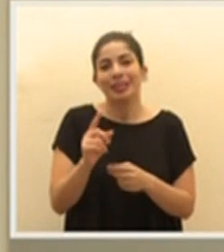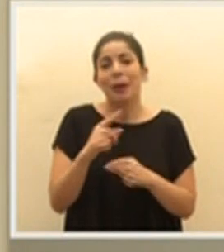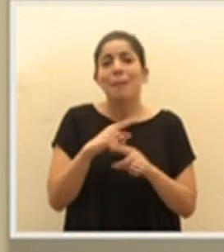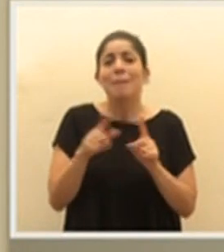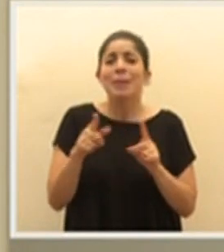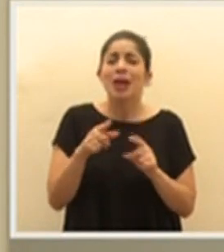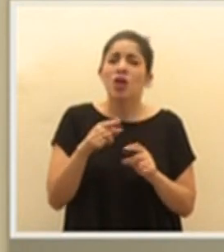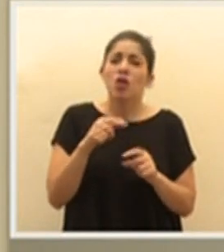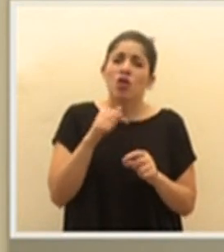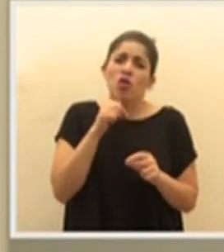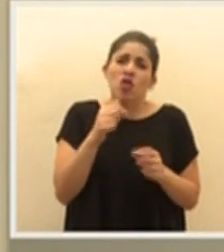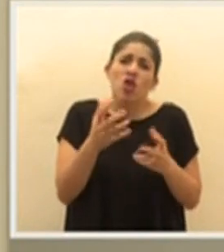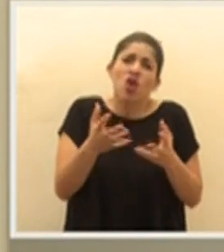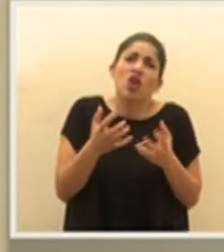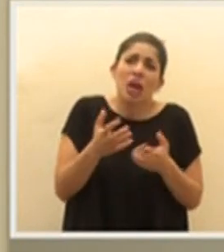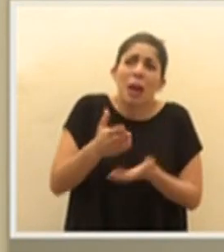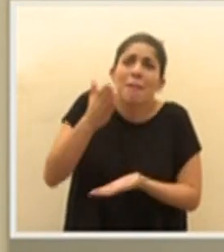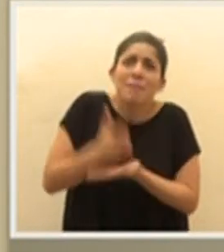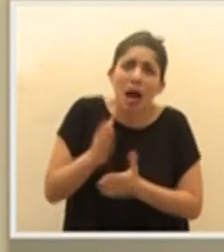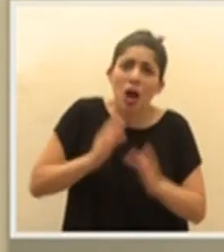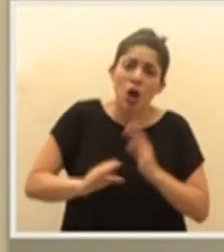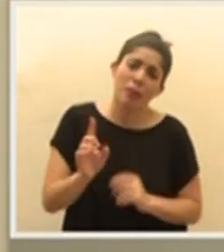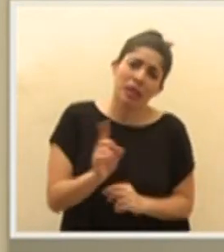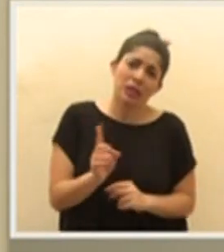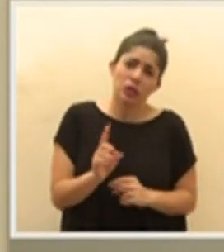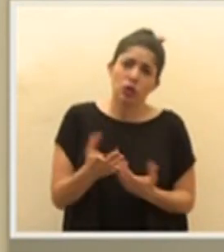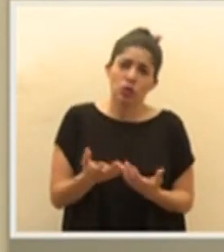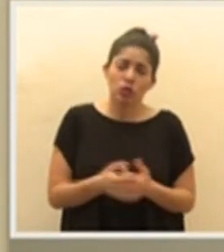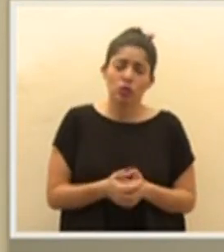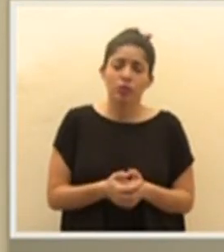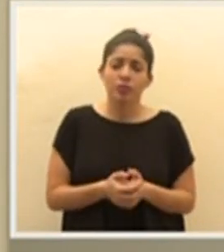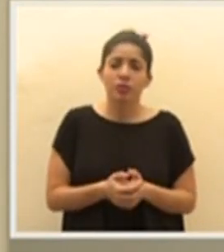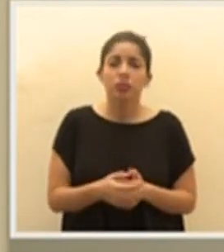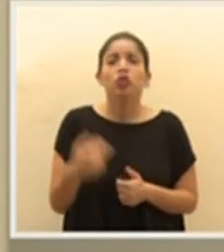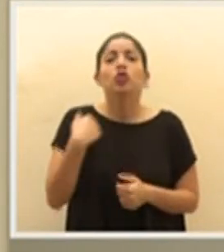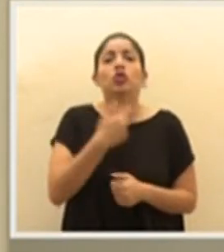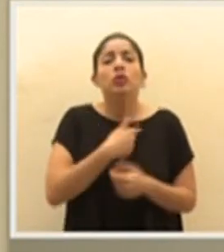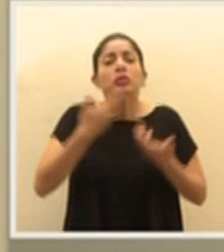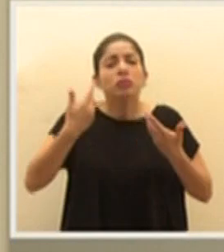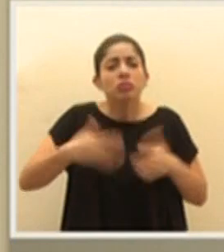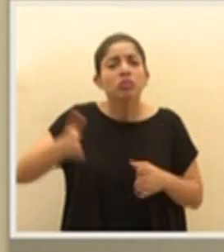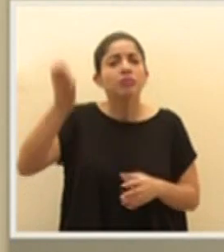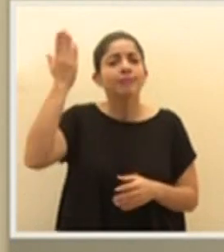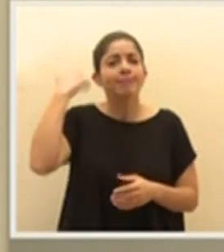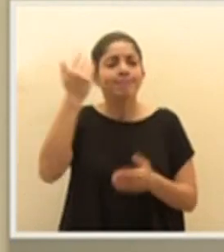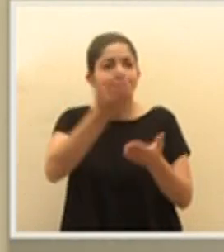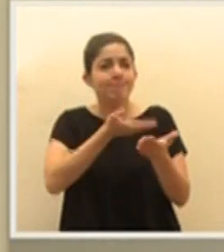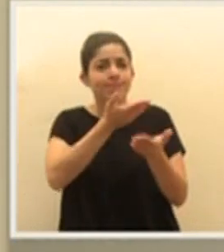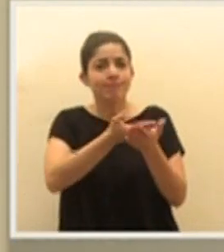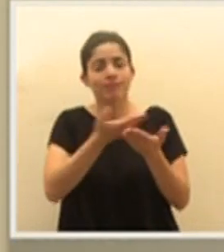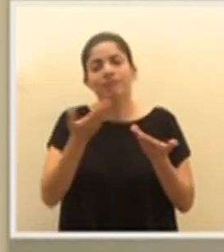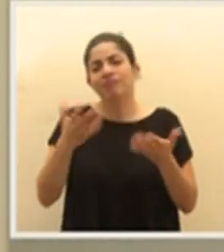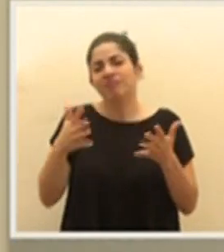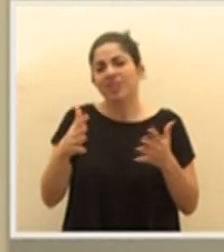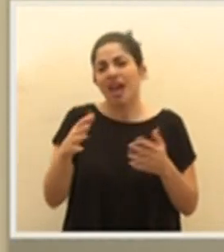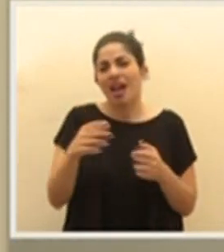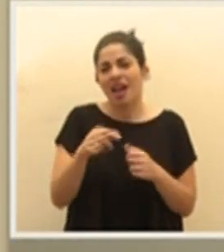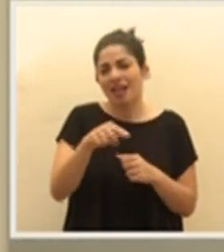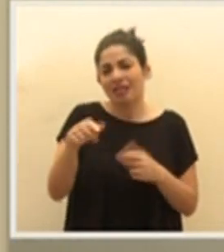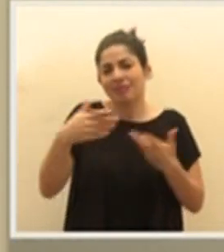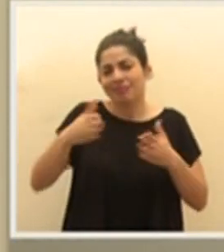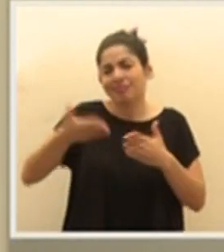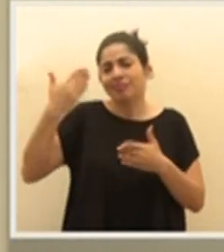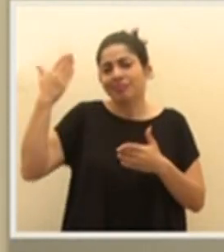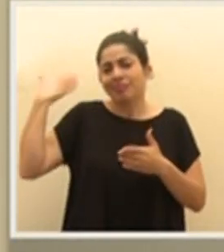mínimo la intención de paralizarlo. Nosotros habíamos presentado, y como aquí ya se ha